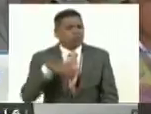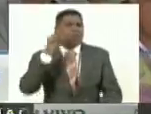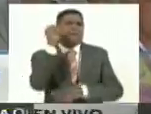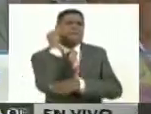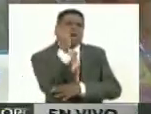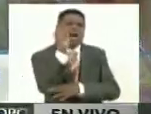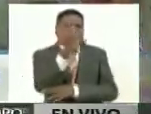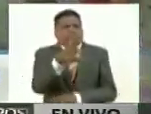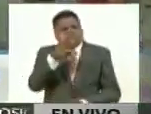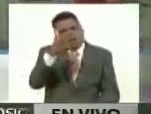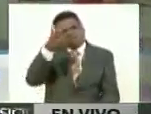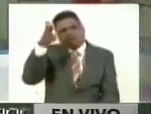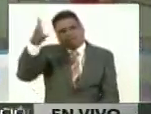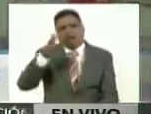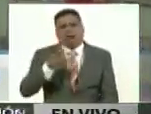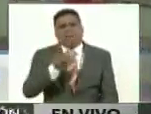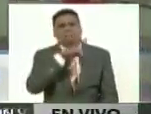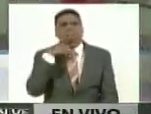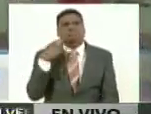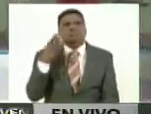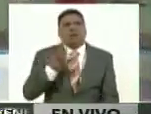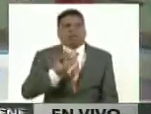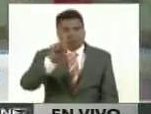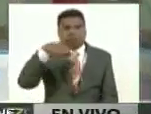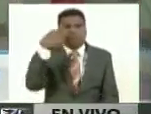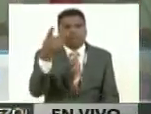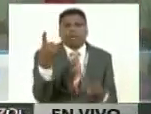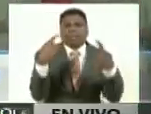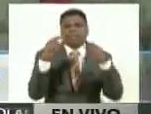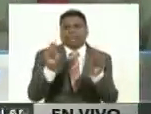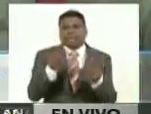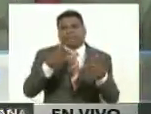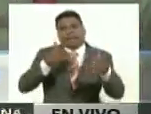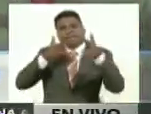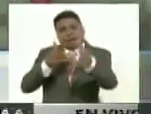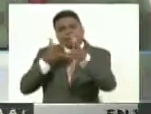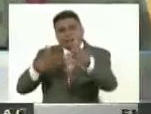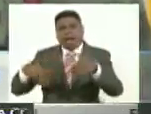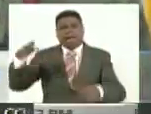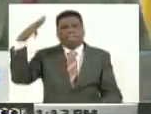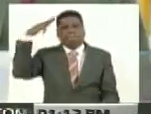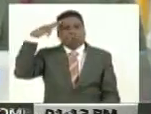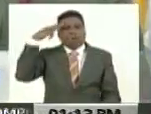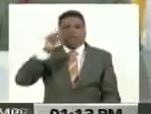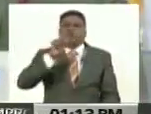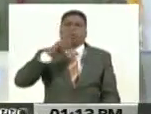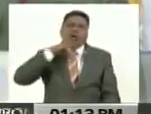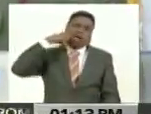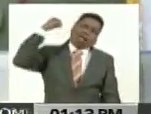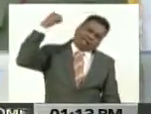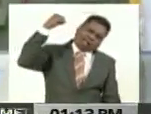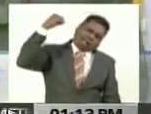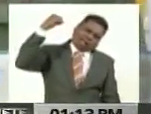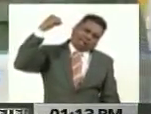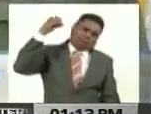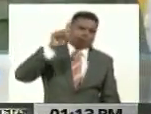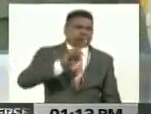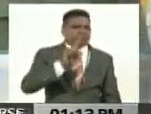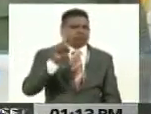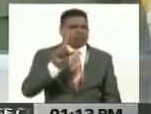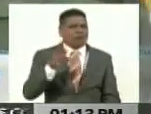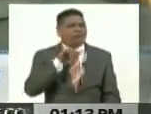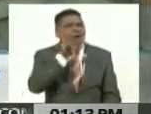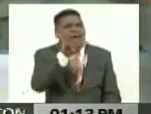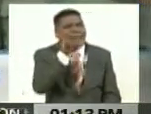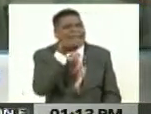asesinaron. Y después trataron de asesinarlo moralmente. No, se suicidó. Fueron ellos